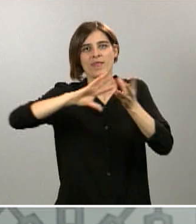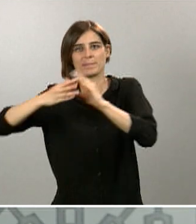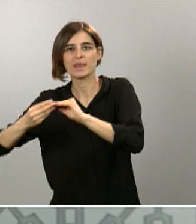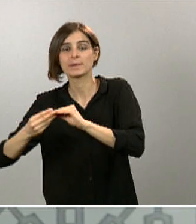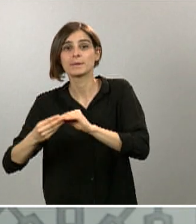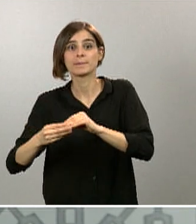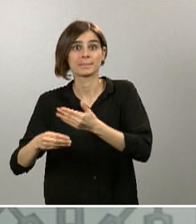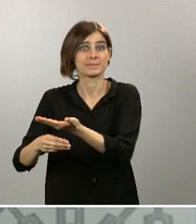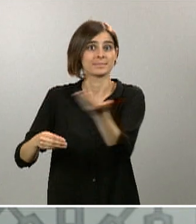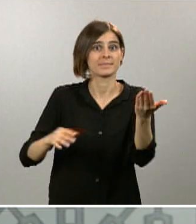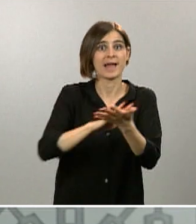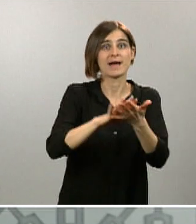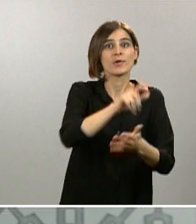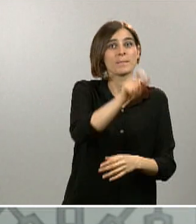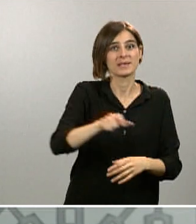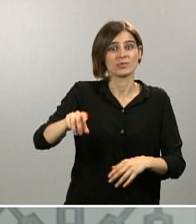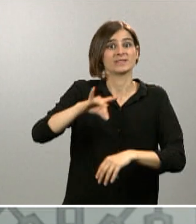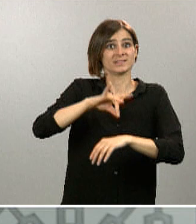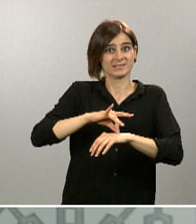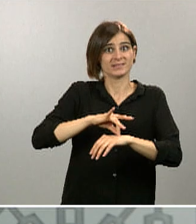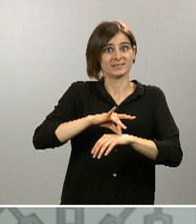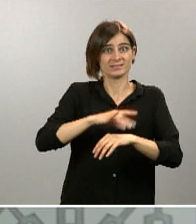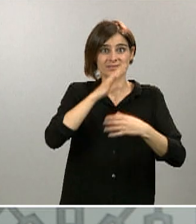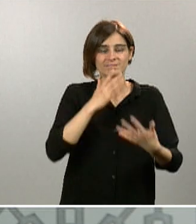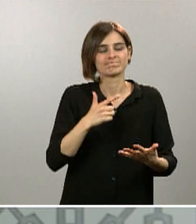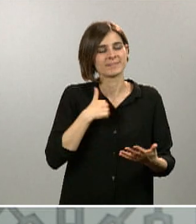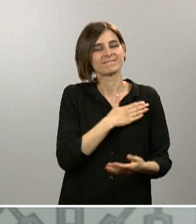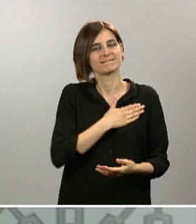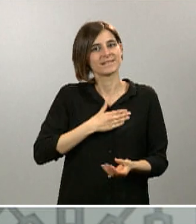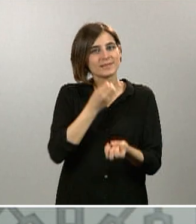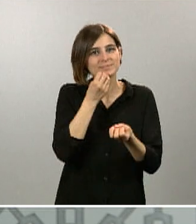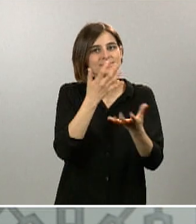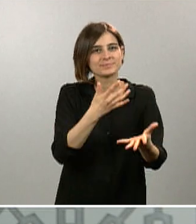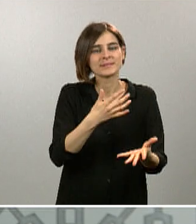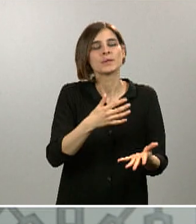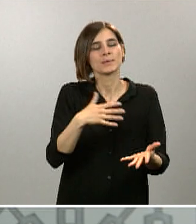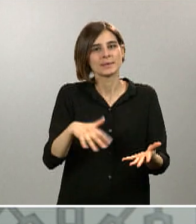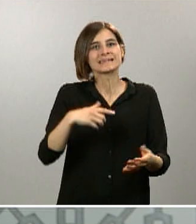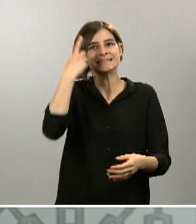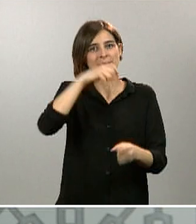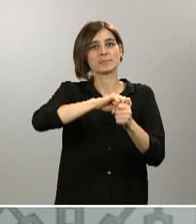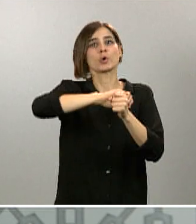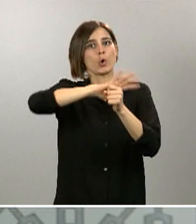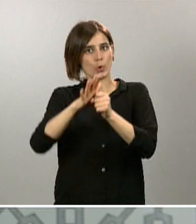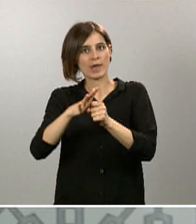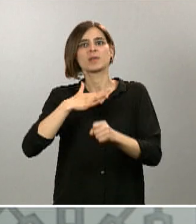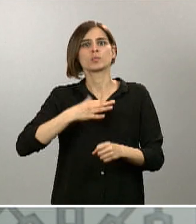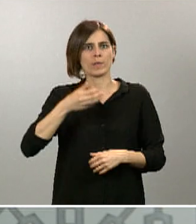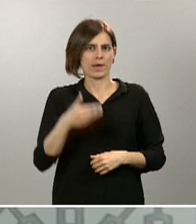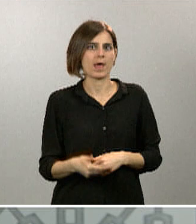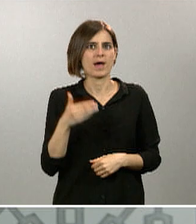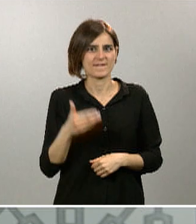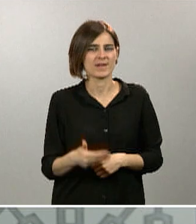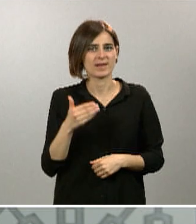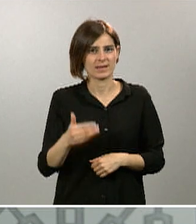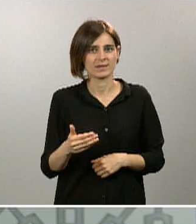todavía enfermos, sí que me gustaría trasladar, sabemos que esto es una enfermedad que puede llegar a ser muy grave, de hecho tenemos una letalidad